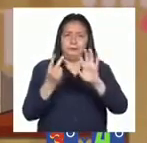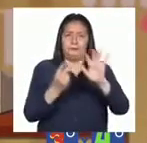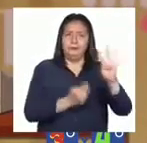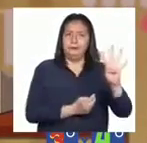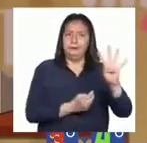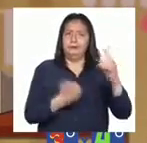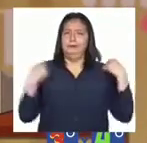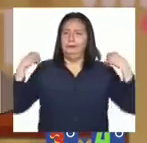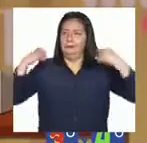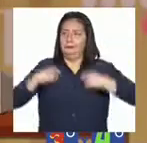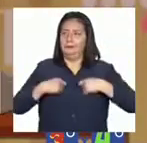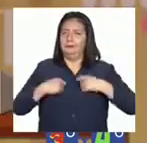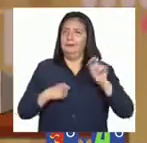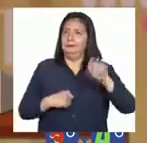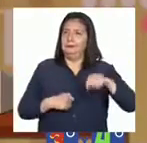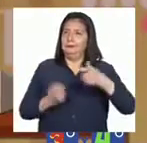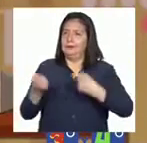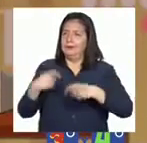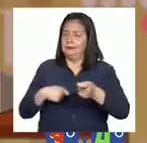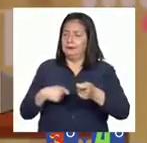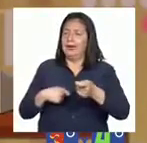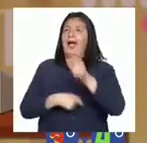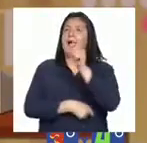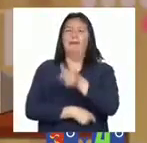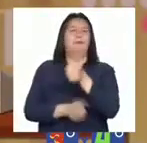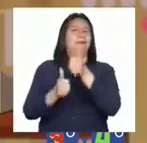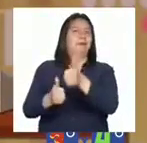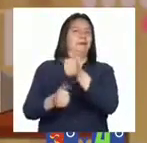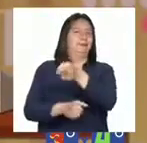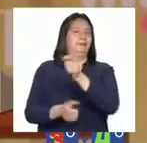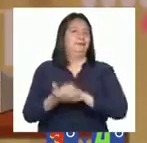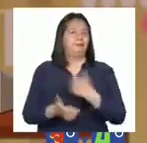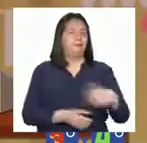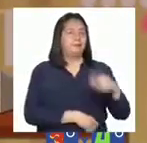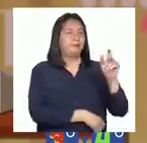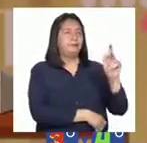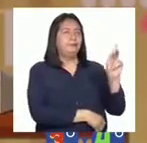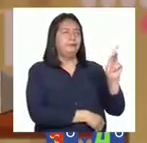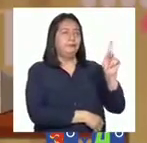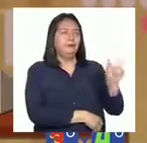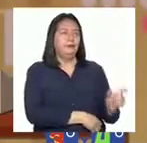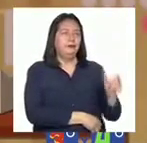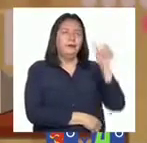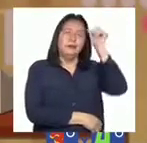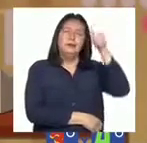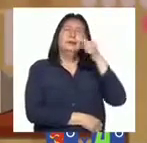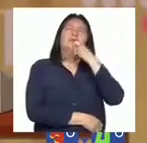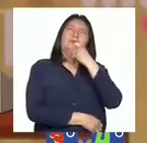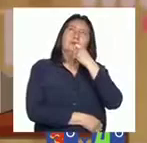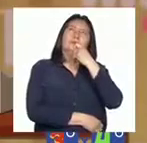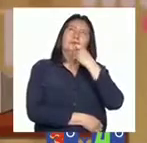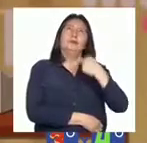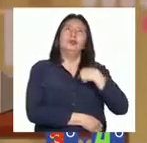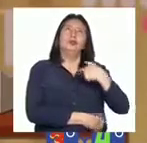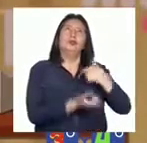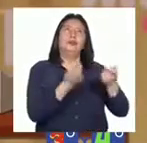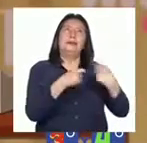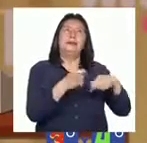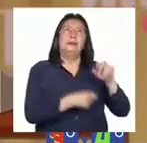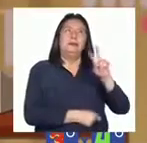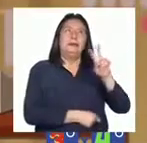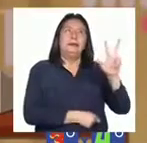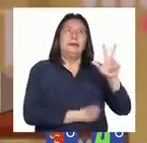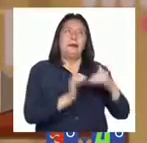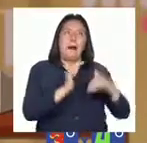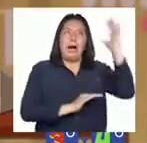74 mantas. ¡Genial! Con esta información, Quilla recordó también que ella vendió 23 mantas más